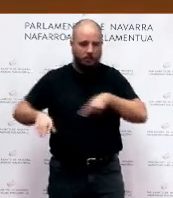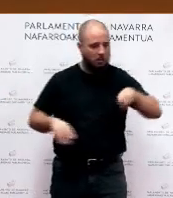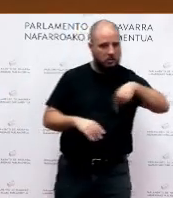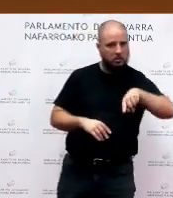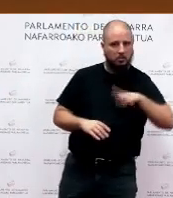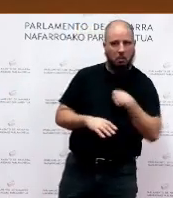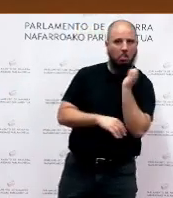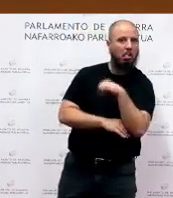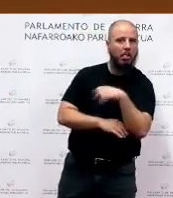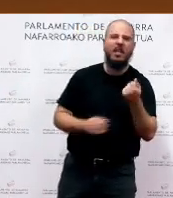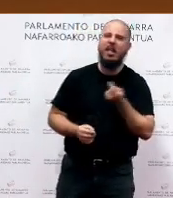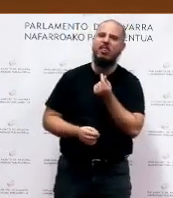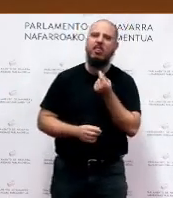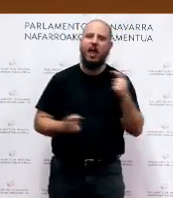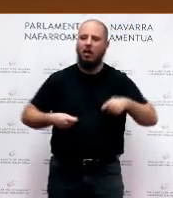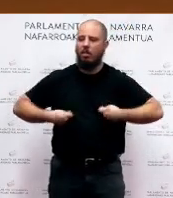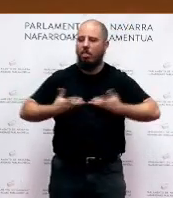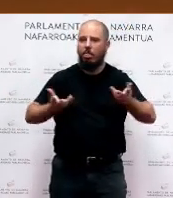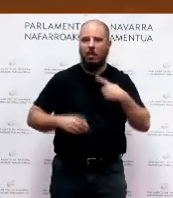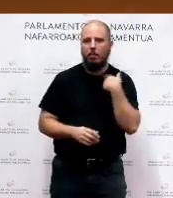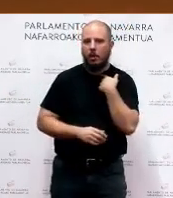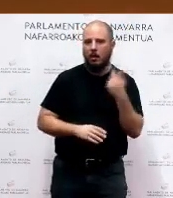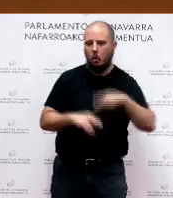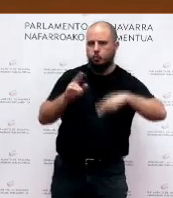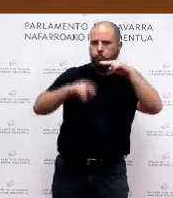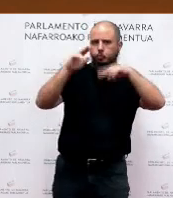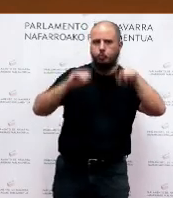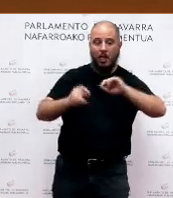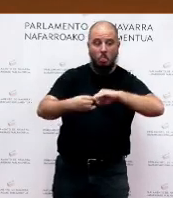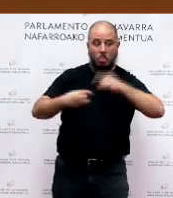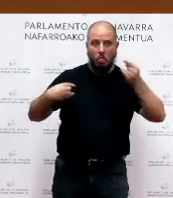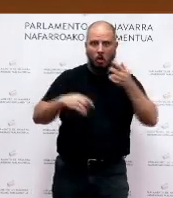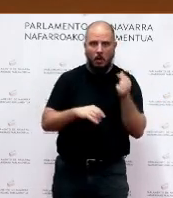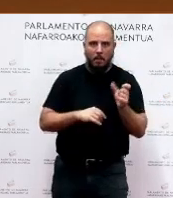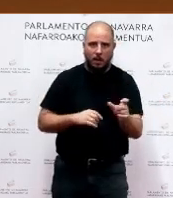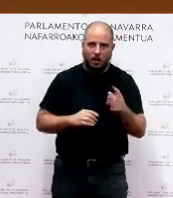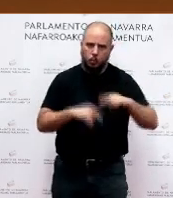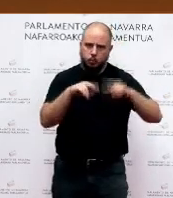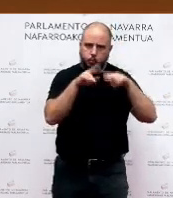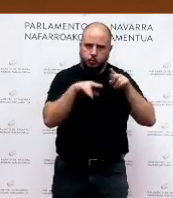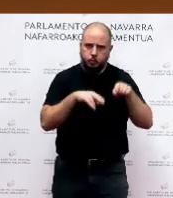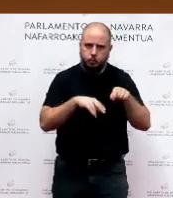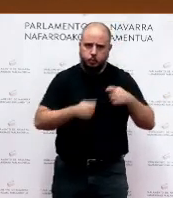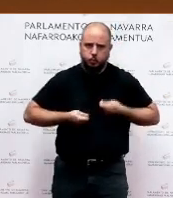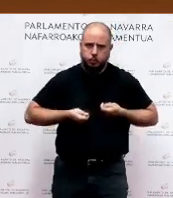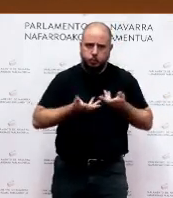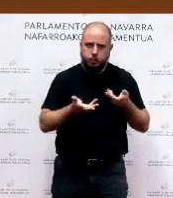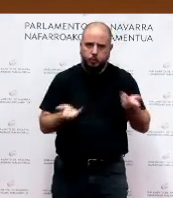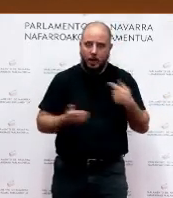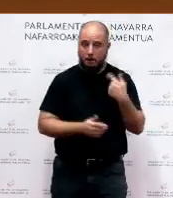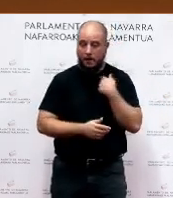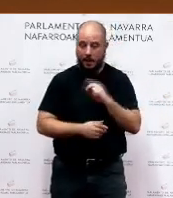despilfarra o que se pierde por construir, en algunos casos casi al doble de lo que debe costar, es un dinero que se pierde de hacer más vivienda